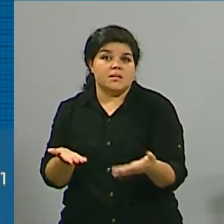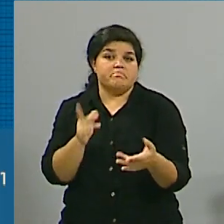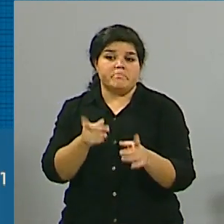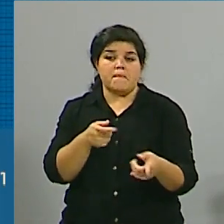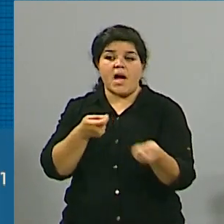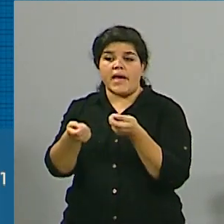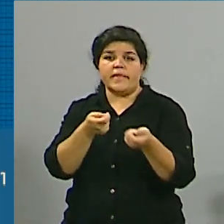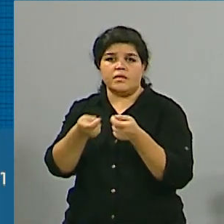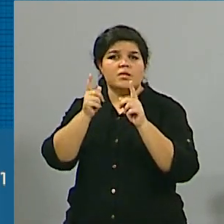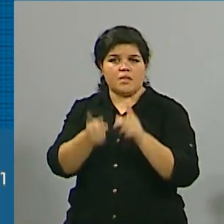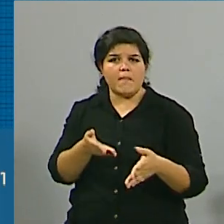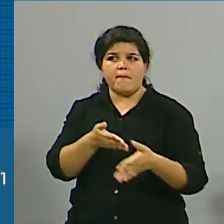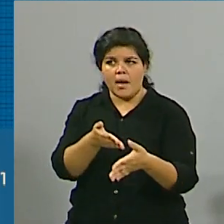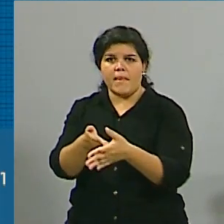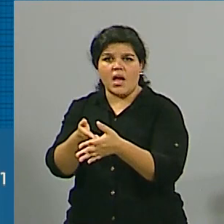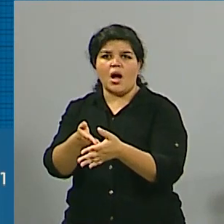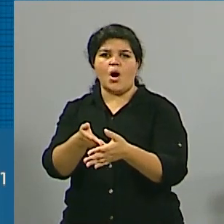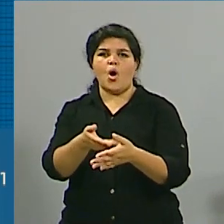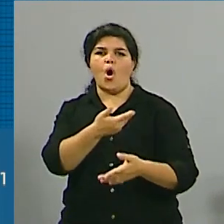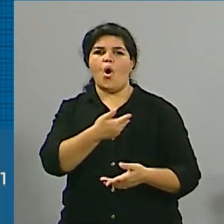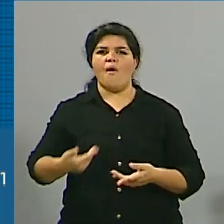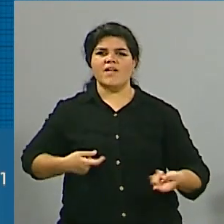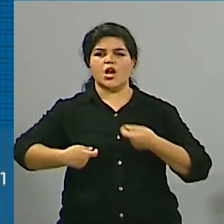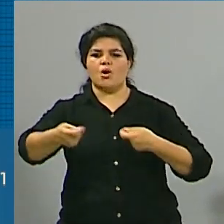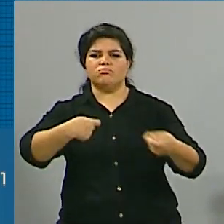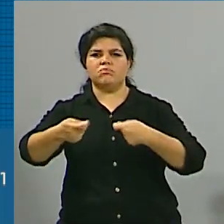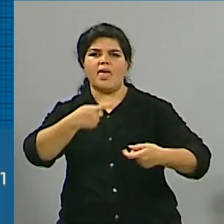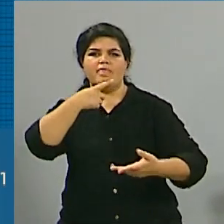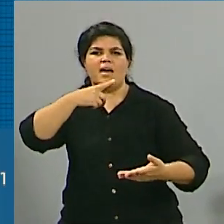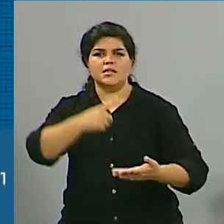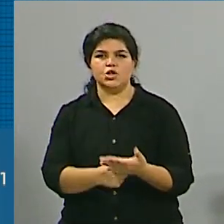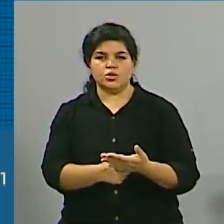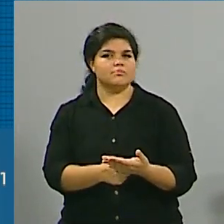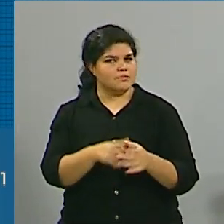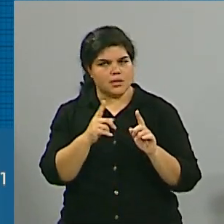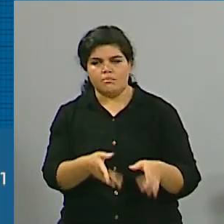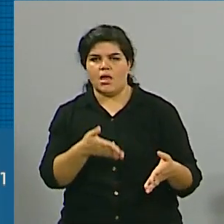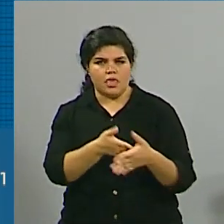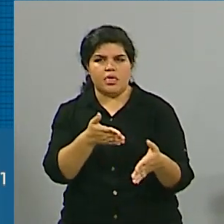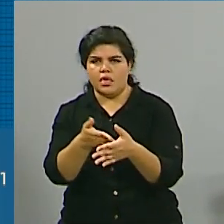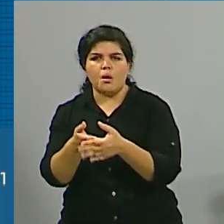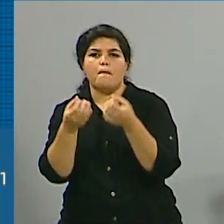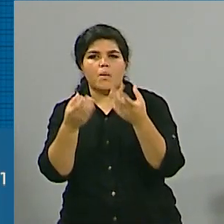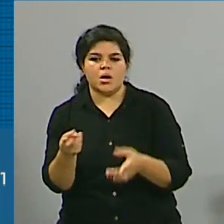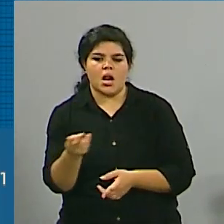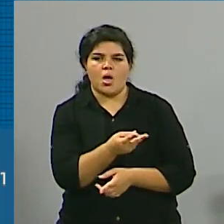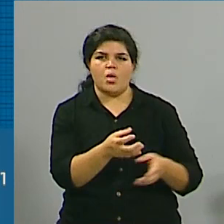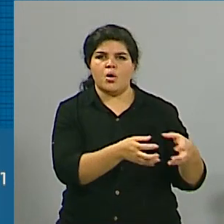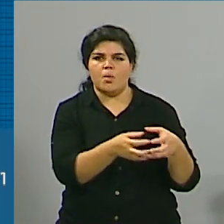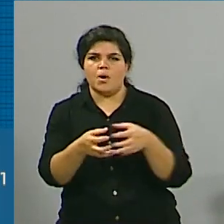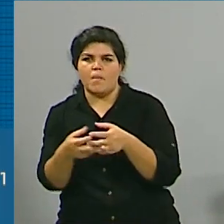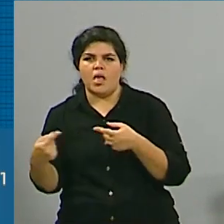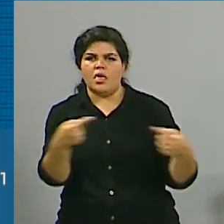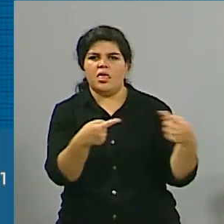y la gobernabilidad. Por lo tanto, a la hora del discurso tendría que ser un factor cambiante de